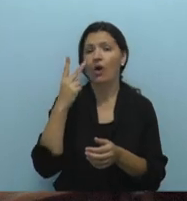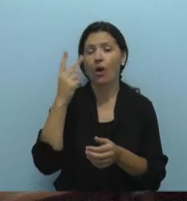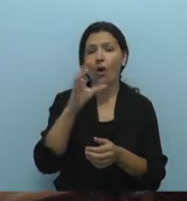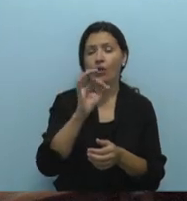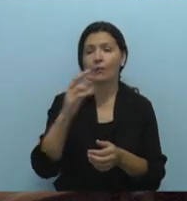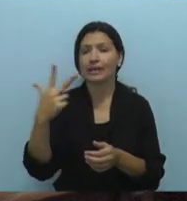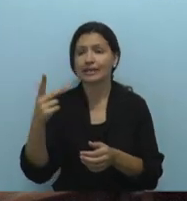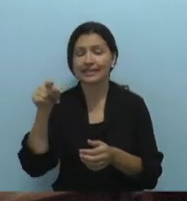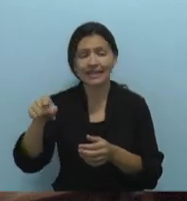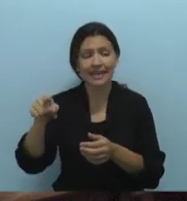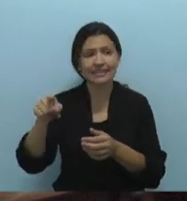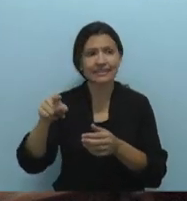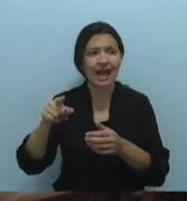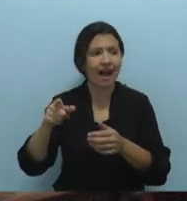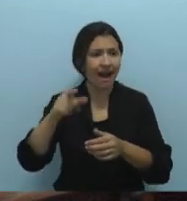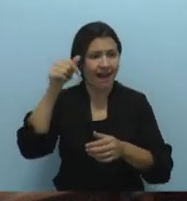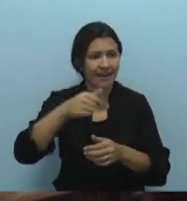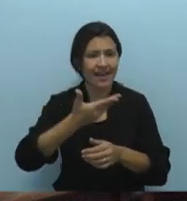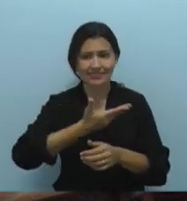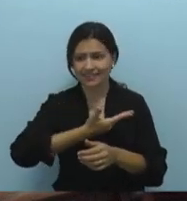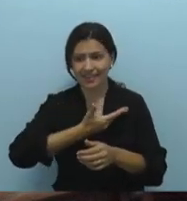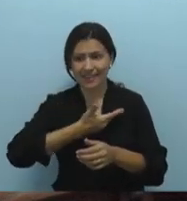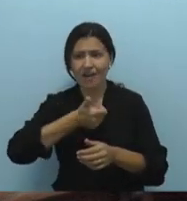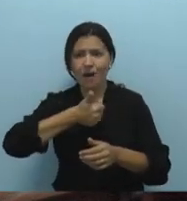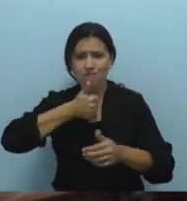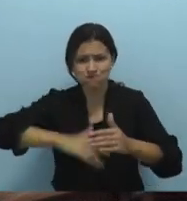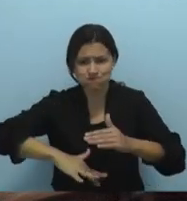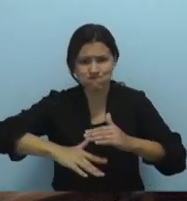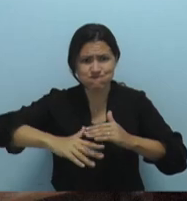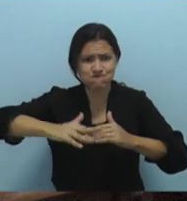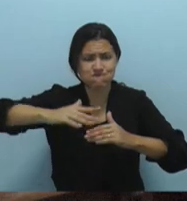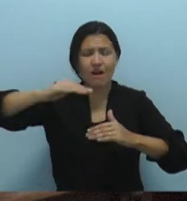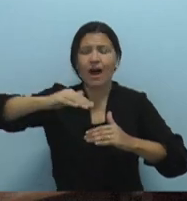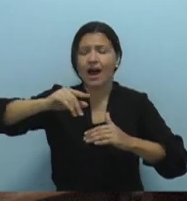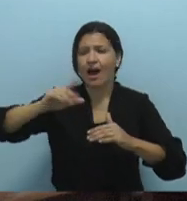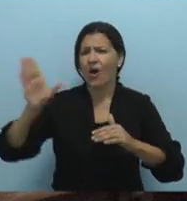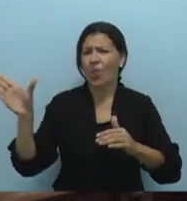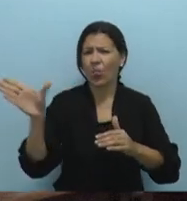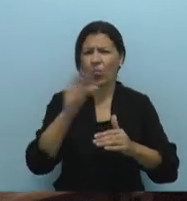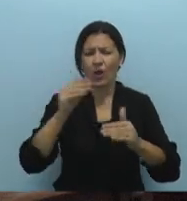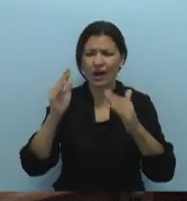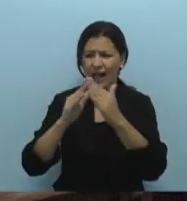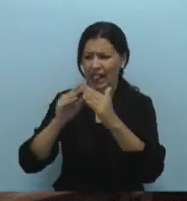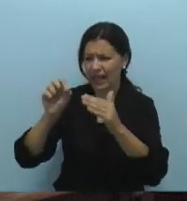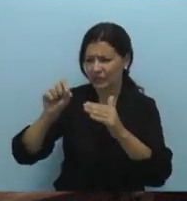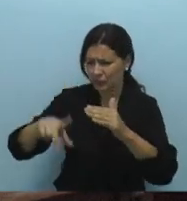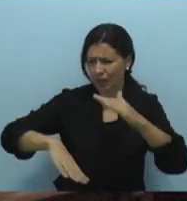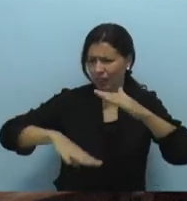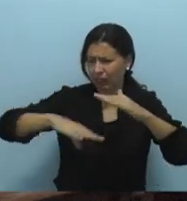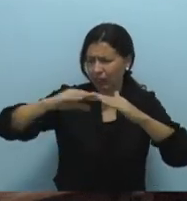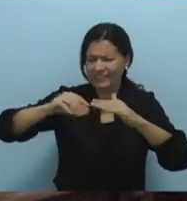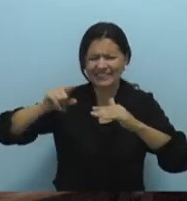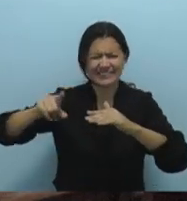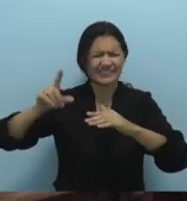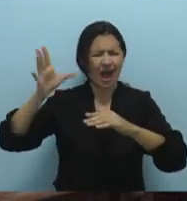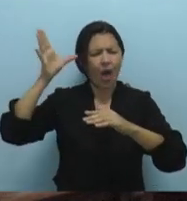ciudad de Santa Fe, la inundación, y como buena parte de ese tercio de la ciudad inundada, perdió todos sus